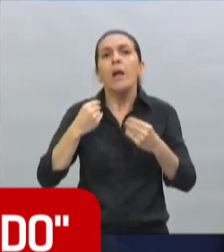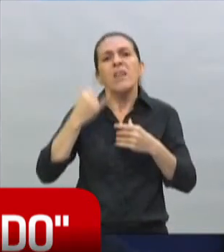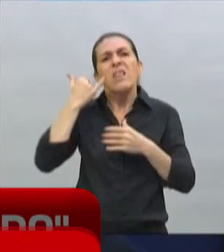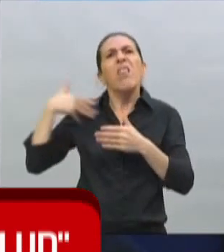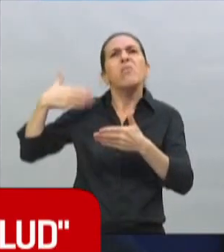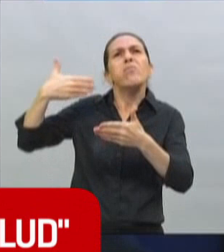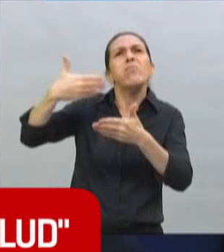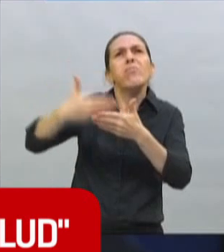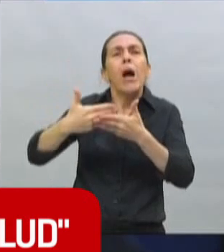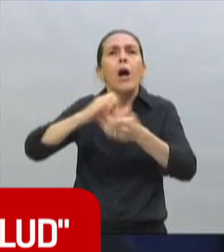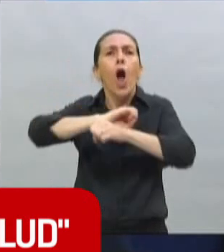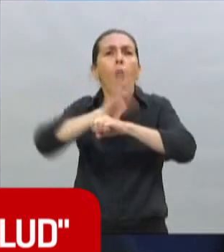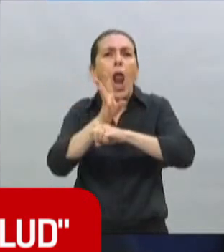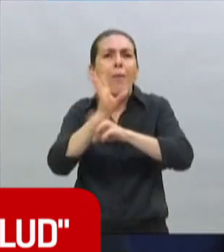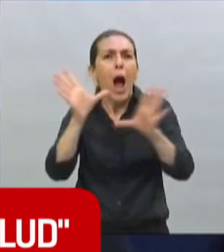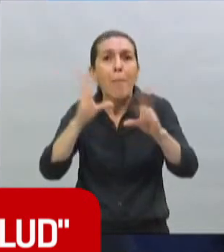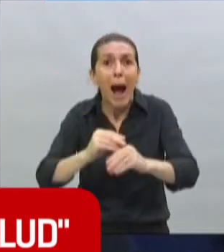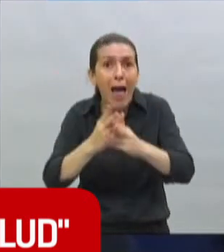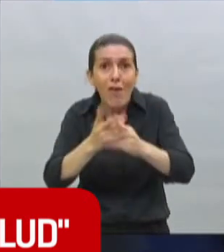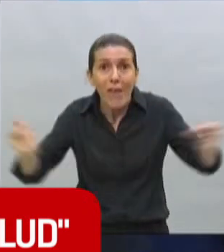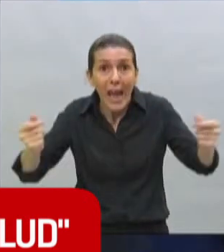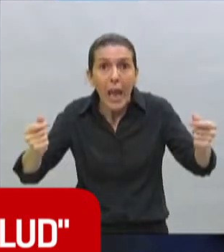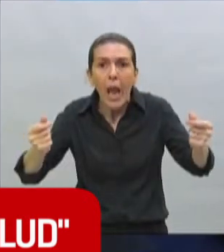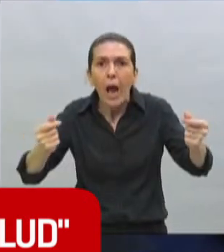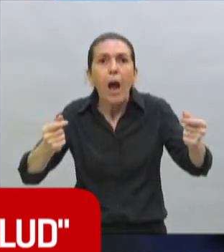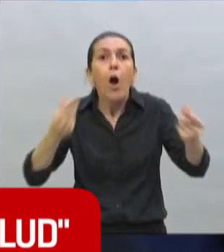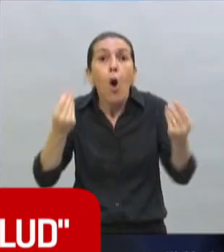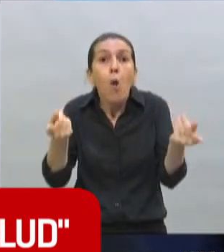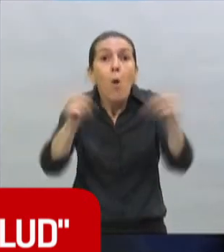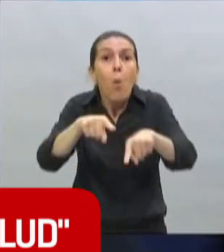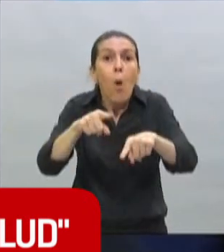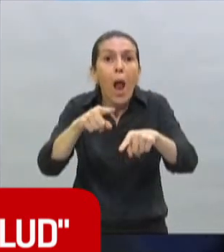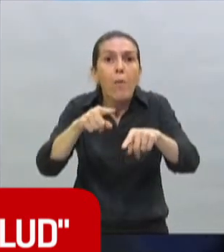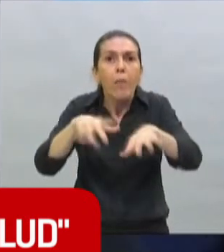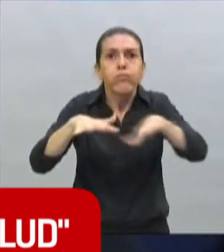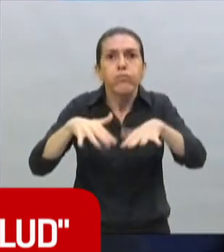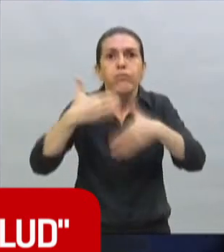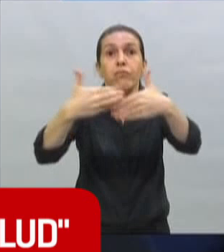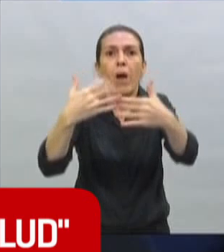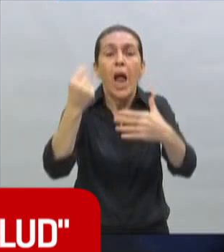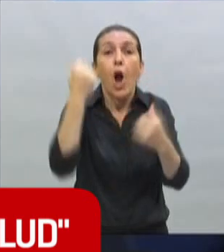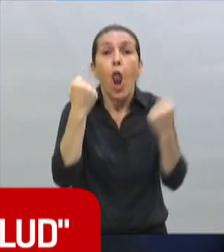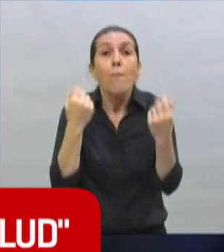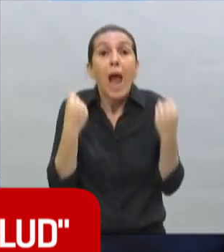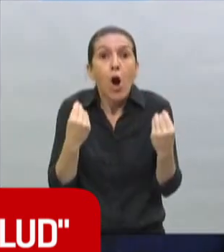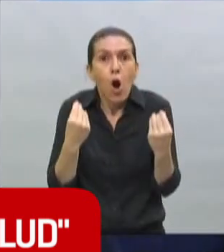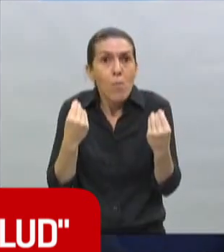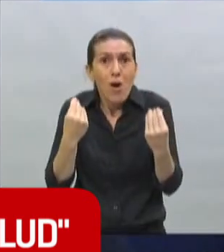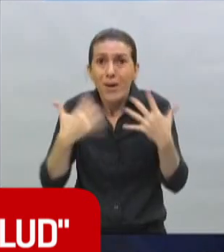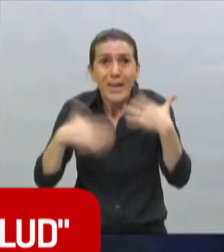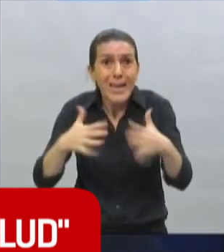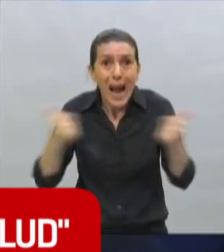pase, nosotros queremos que la economía vuelva a recuperar su actividad tan pronto se pueda y en su